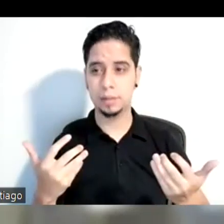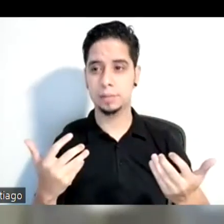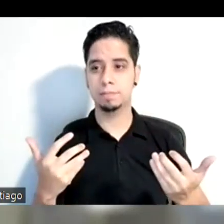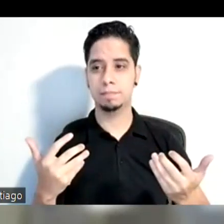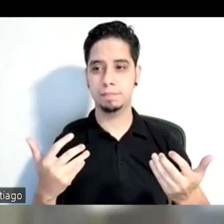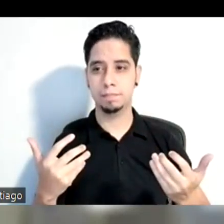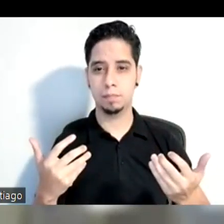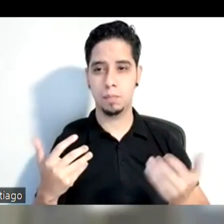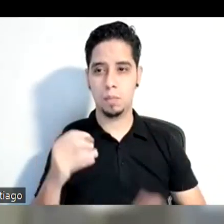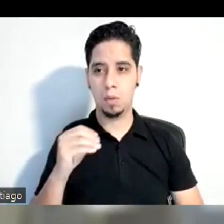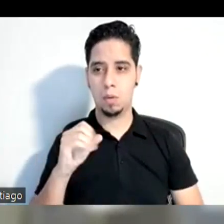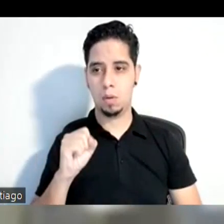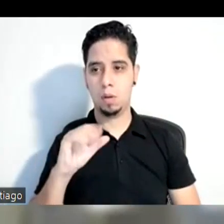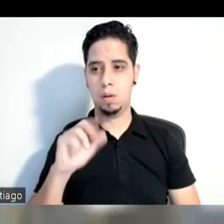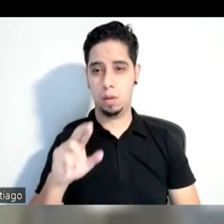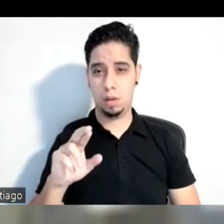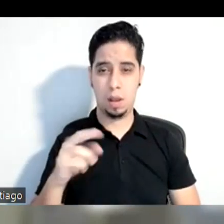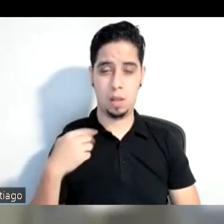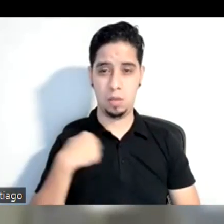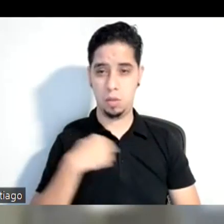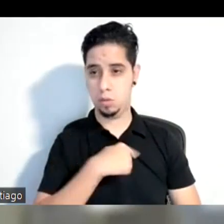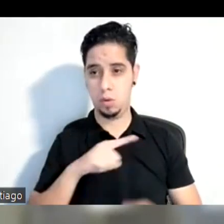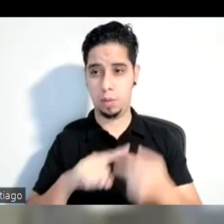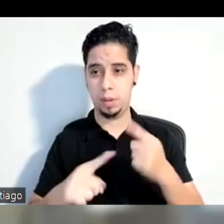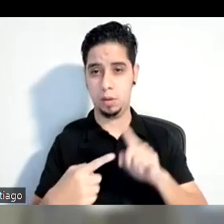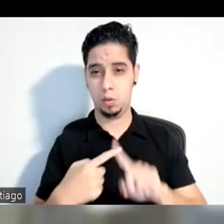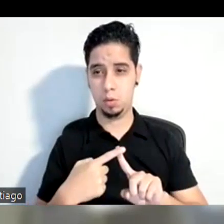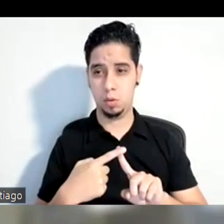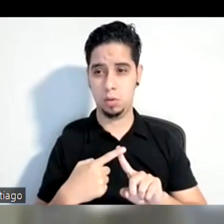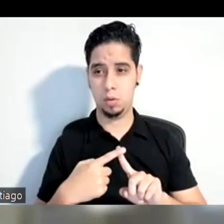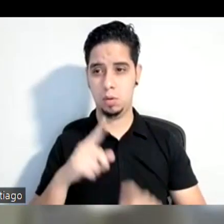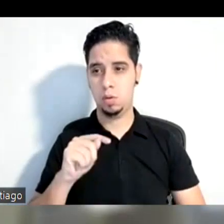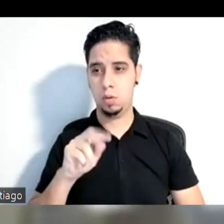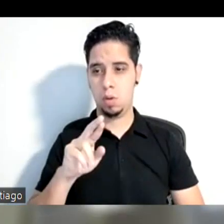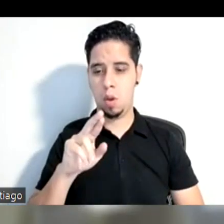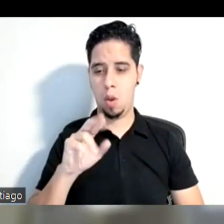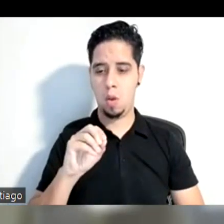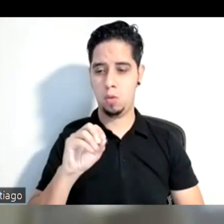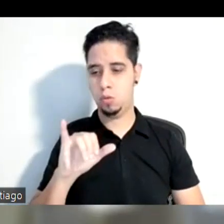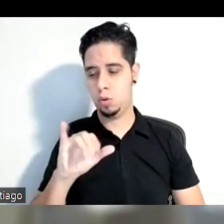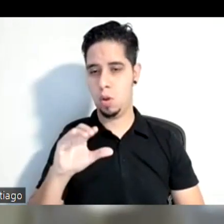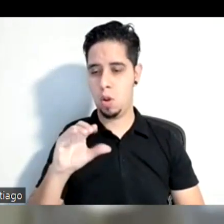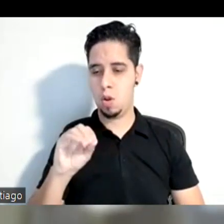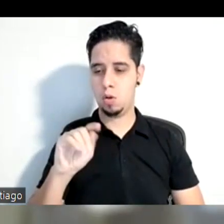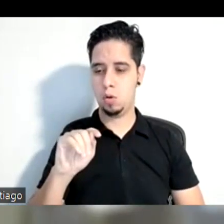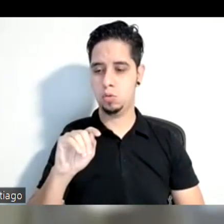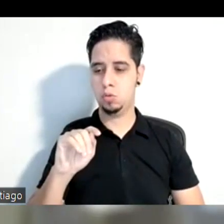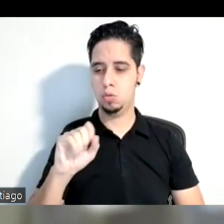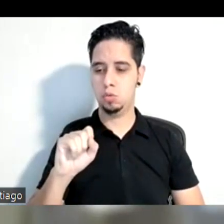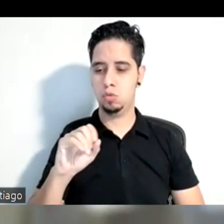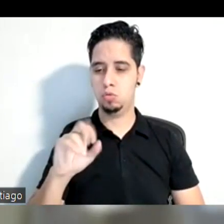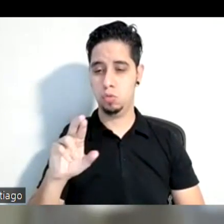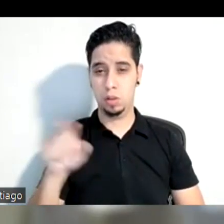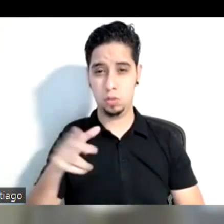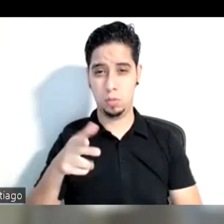el Oscar a nuestro amigo Troy Kotsur por su participación en la